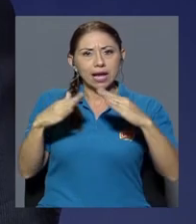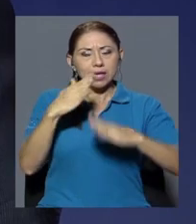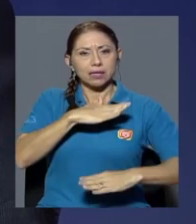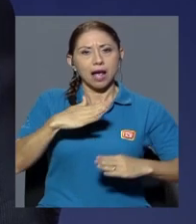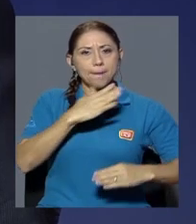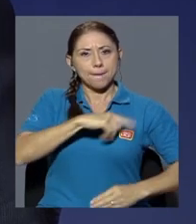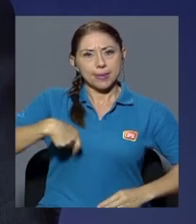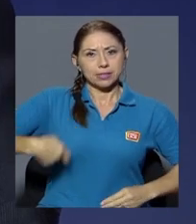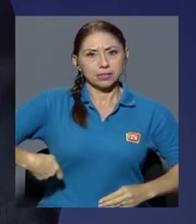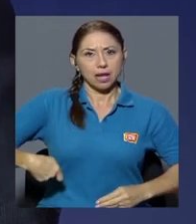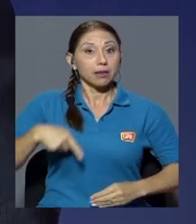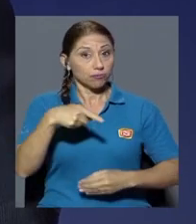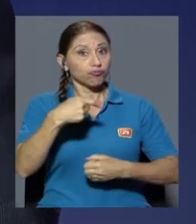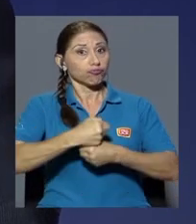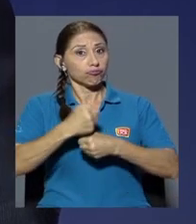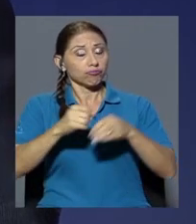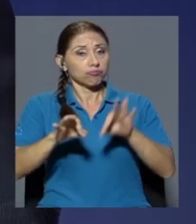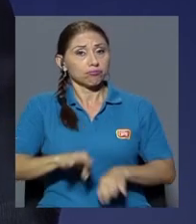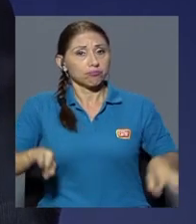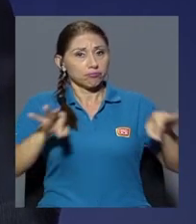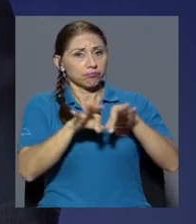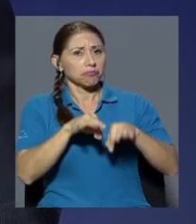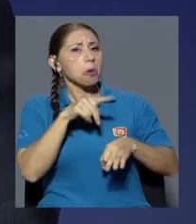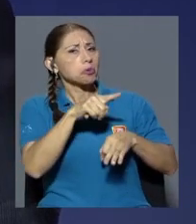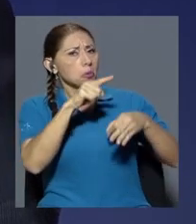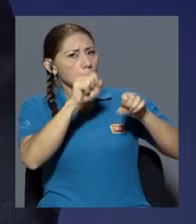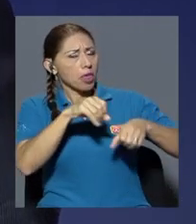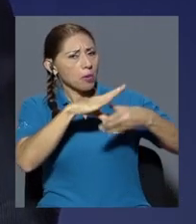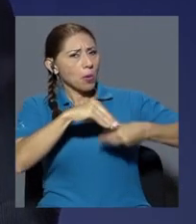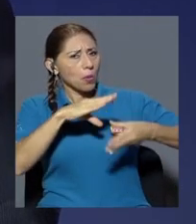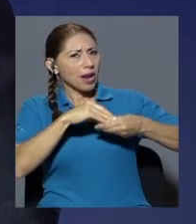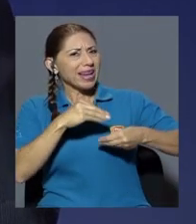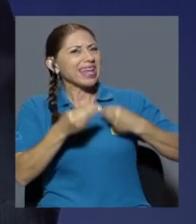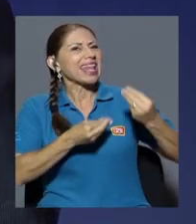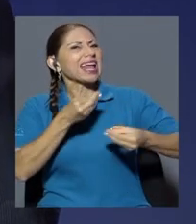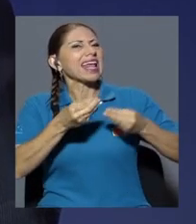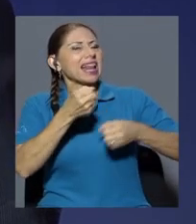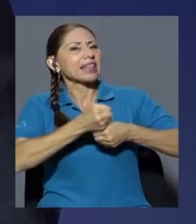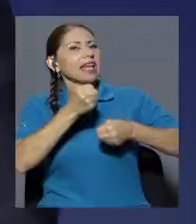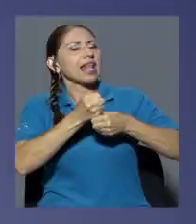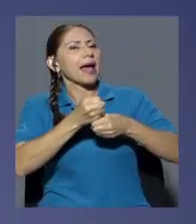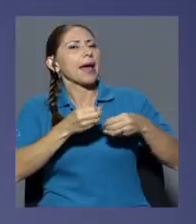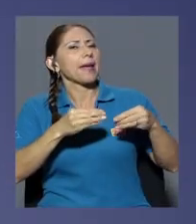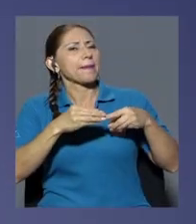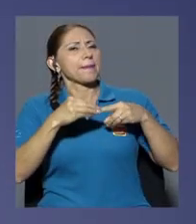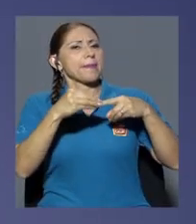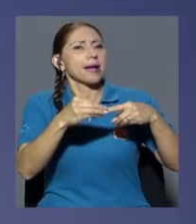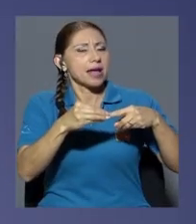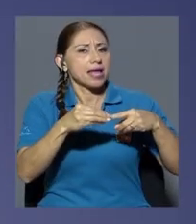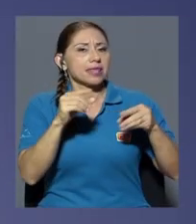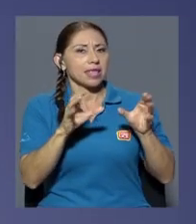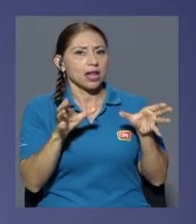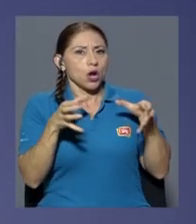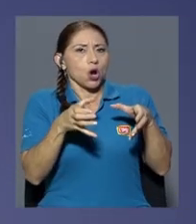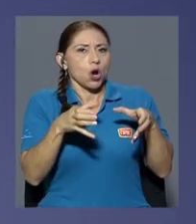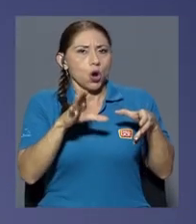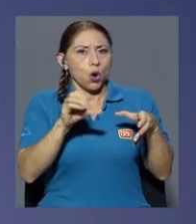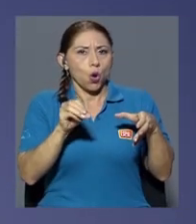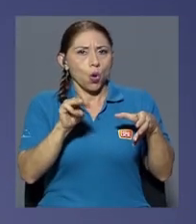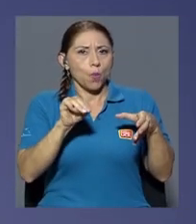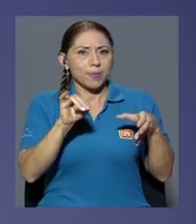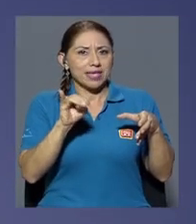importante y me gustaría un poquito que nos comente cuál es la tarea primordial del comisionado y hacia dónde iría esa labor a